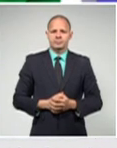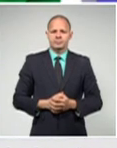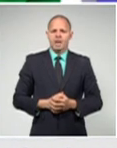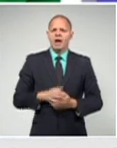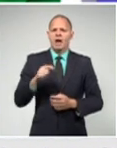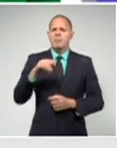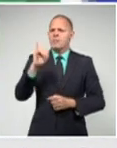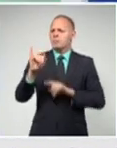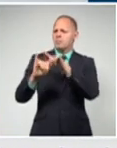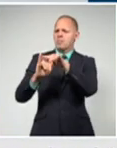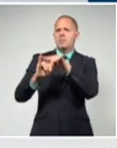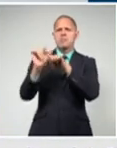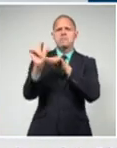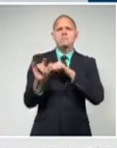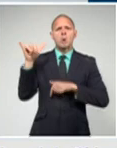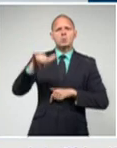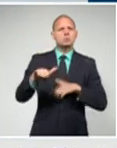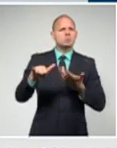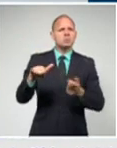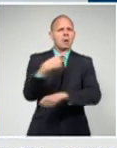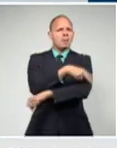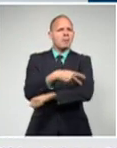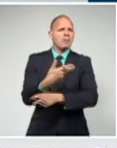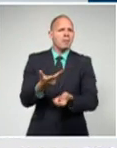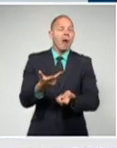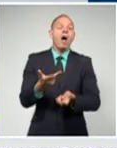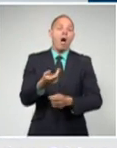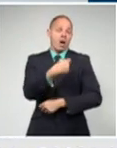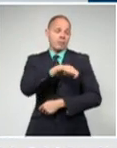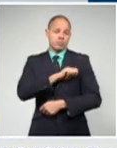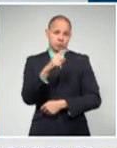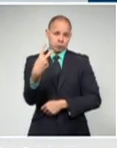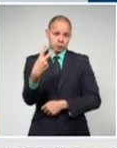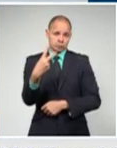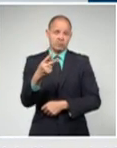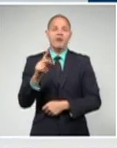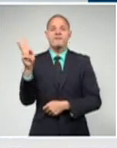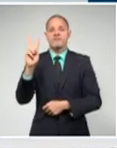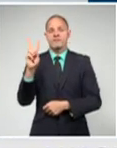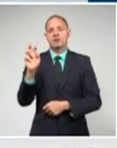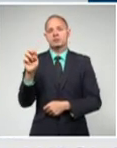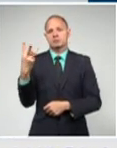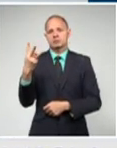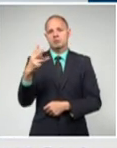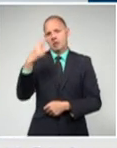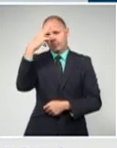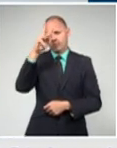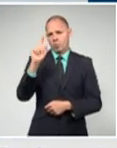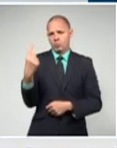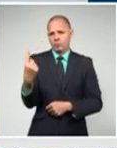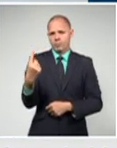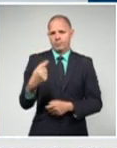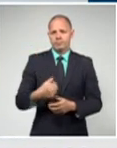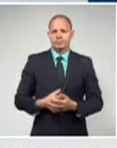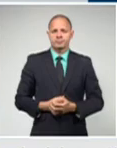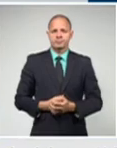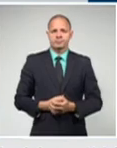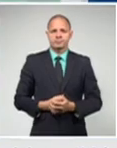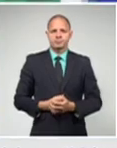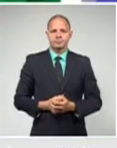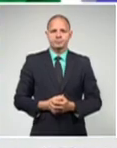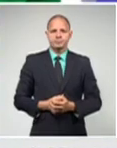procedencia, de España 2, de Venezuela 3 y de México 1. Y ayer